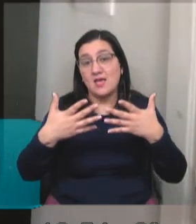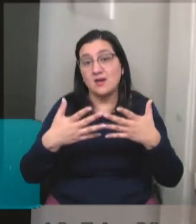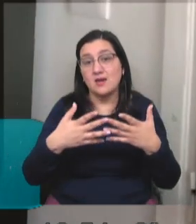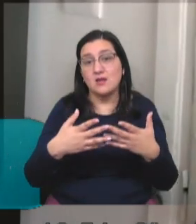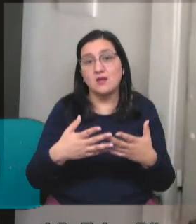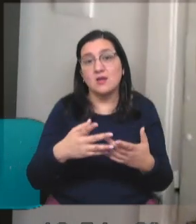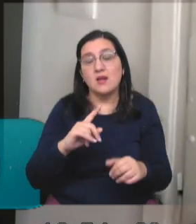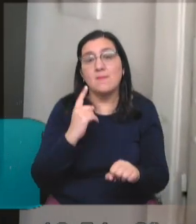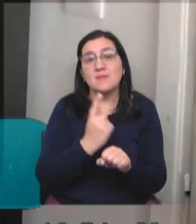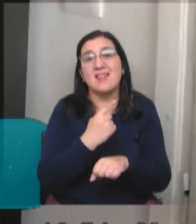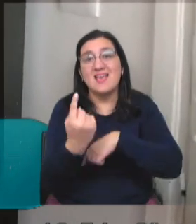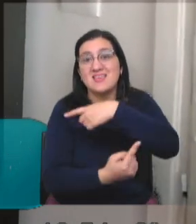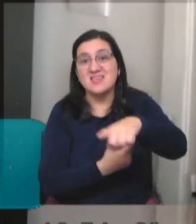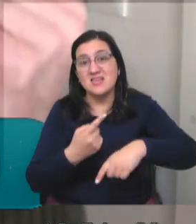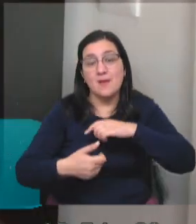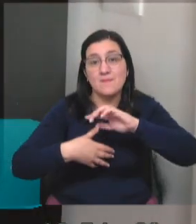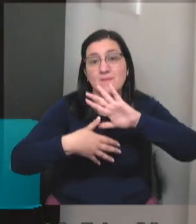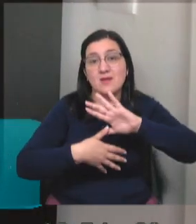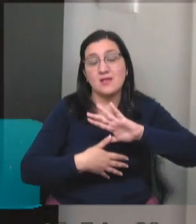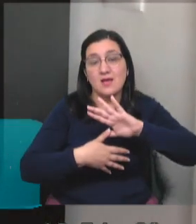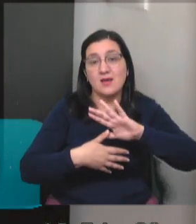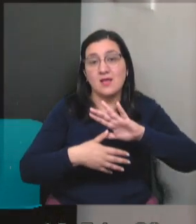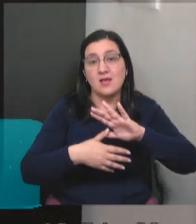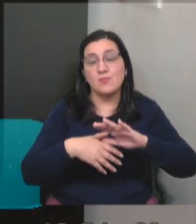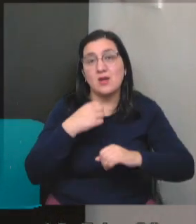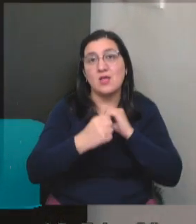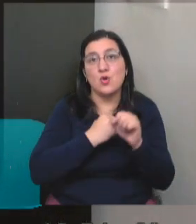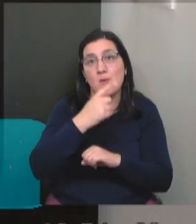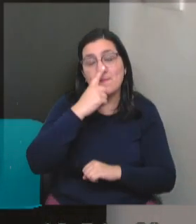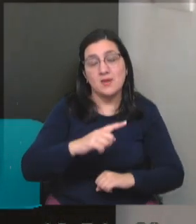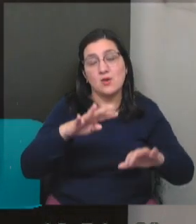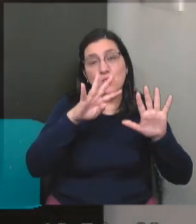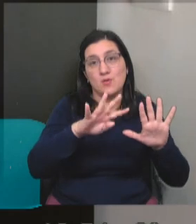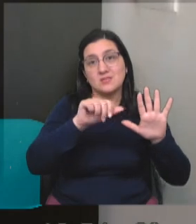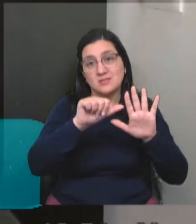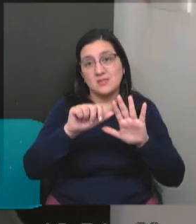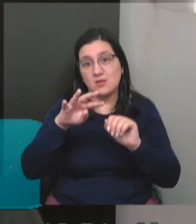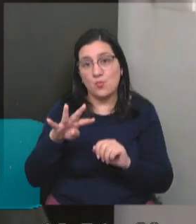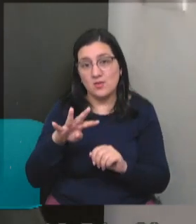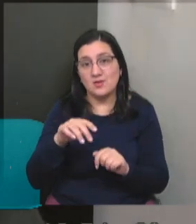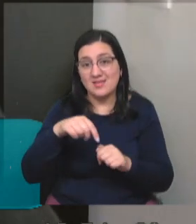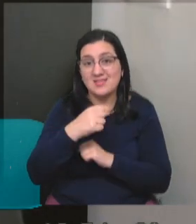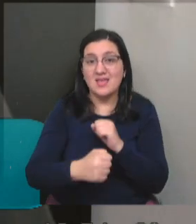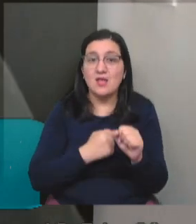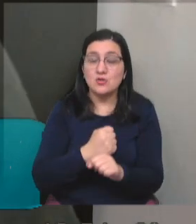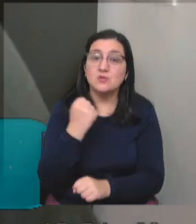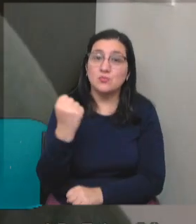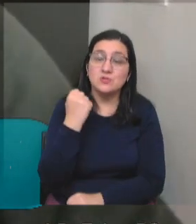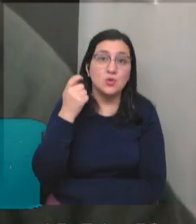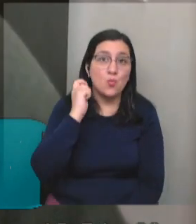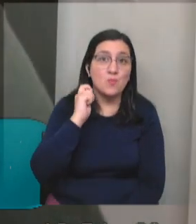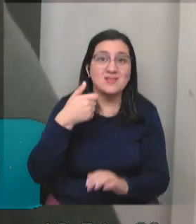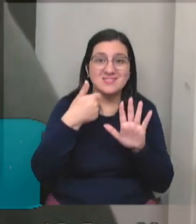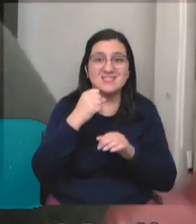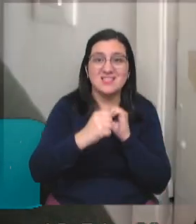habían tenido la primer gira americana de los vles allá por el 64 por febrero del 64 este año es emblemático se cumplen 60